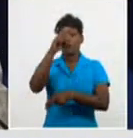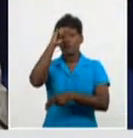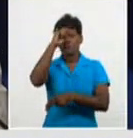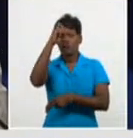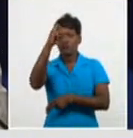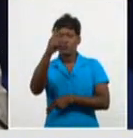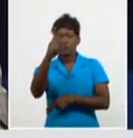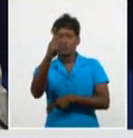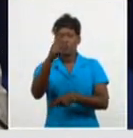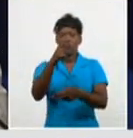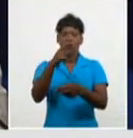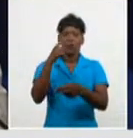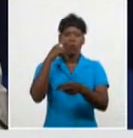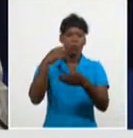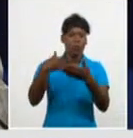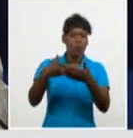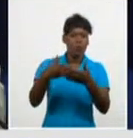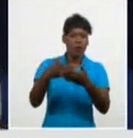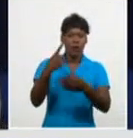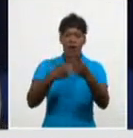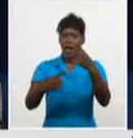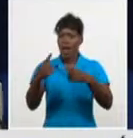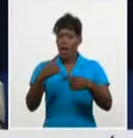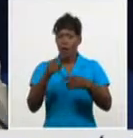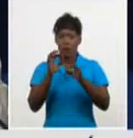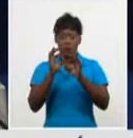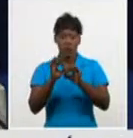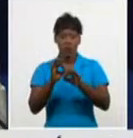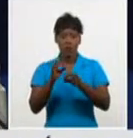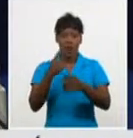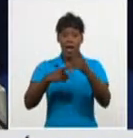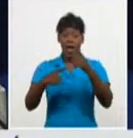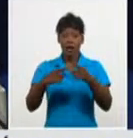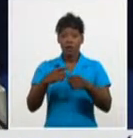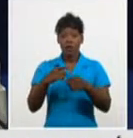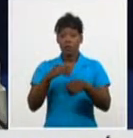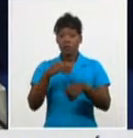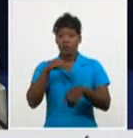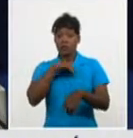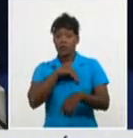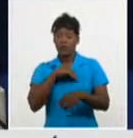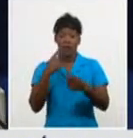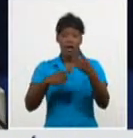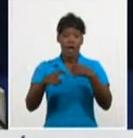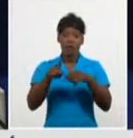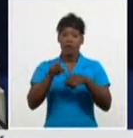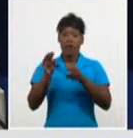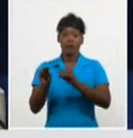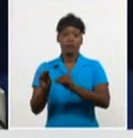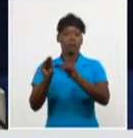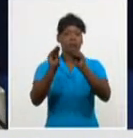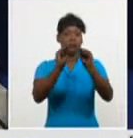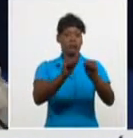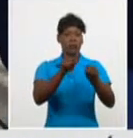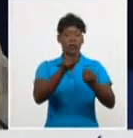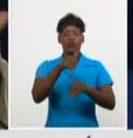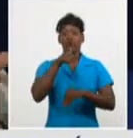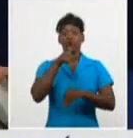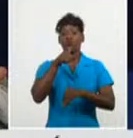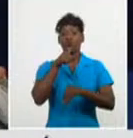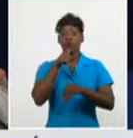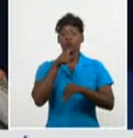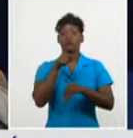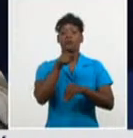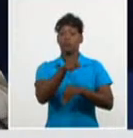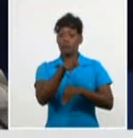algún elemento sintomático. Si tiene síntomas, pues ya tiene los dos componentes del sospechoso. El